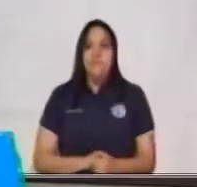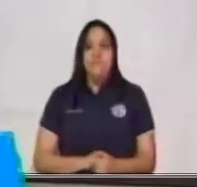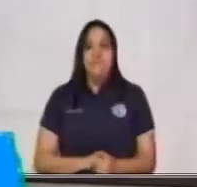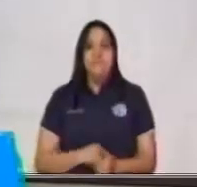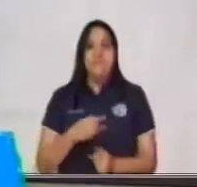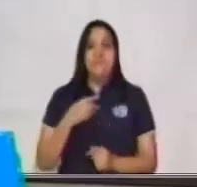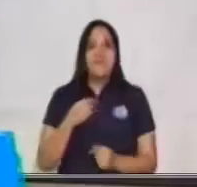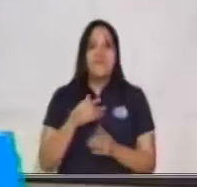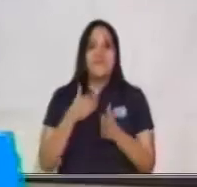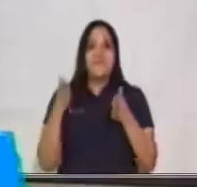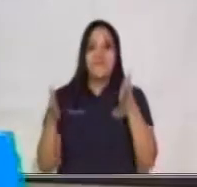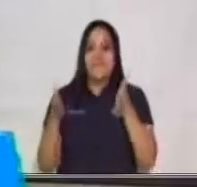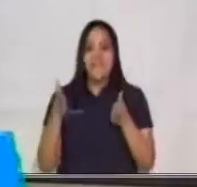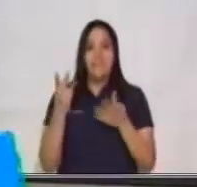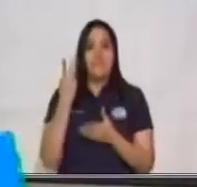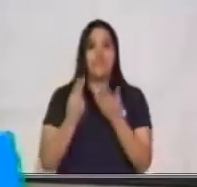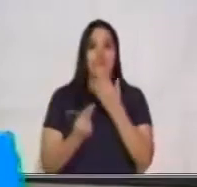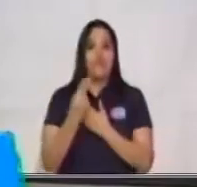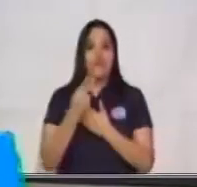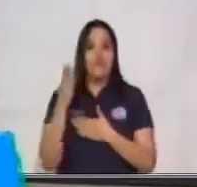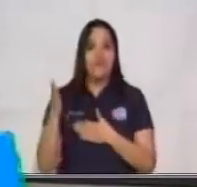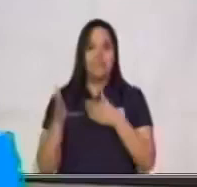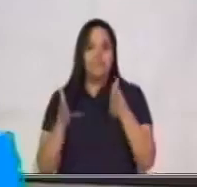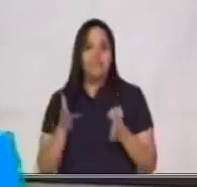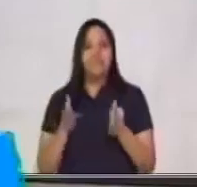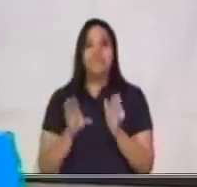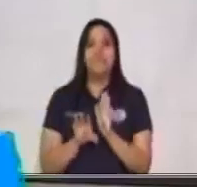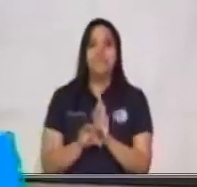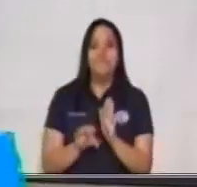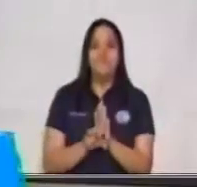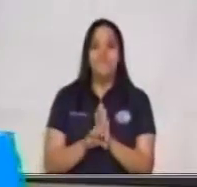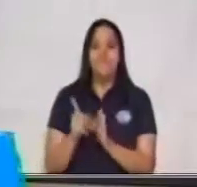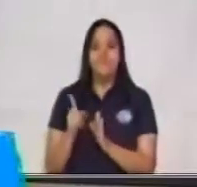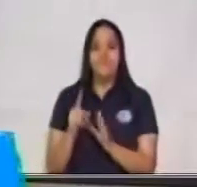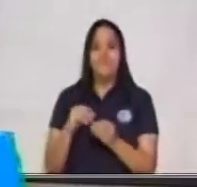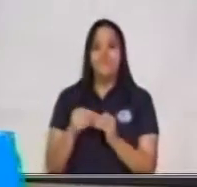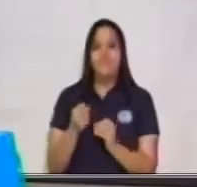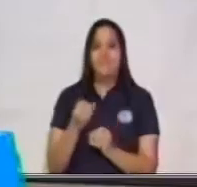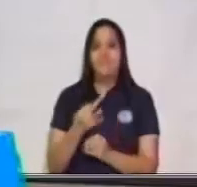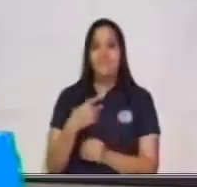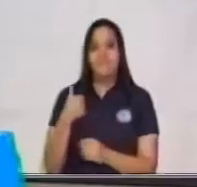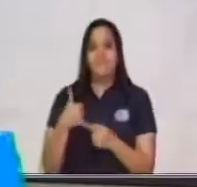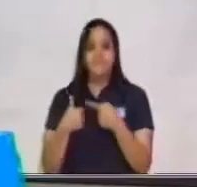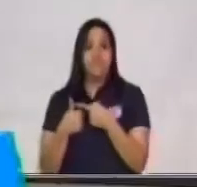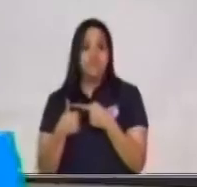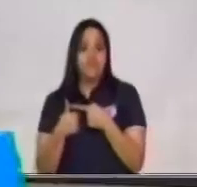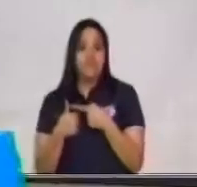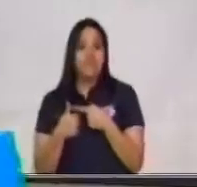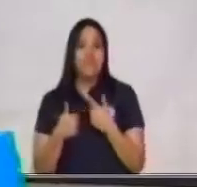a ambos lados de la ecuación. Y entonces ya obtenemos el valor lineal A,